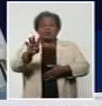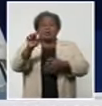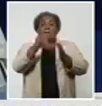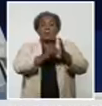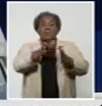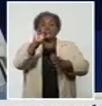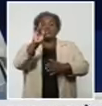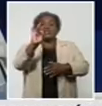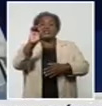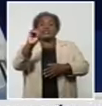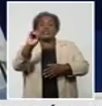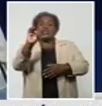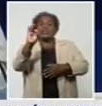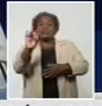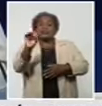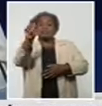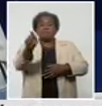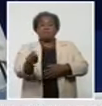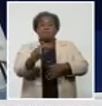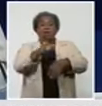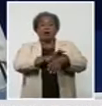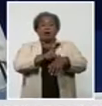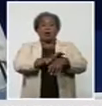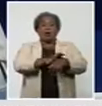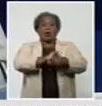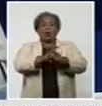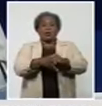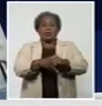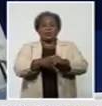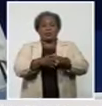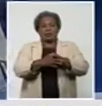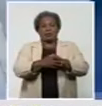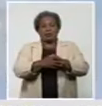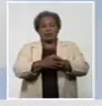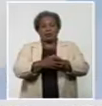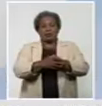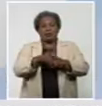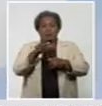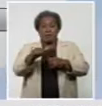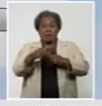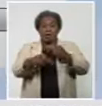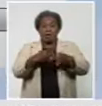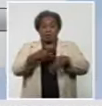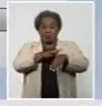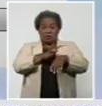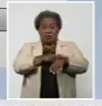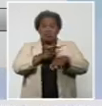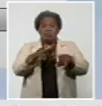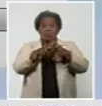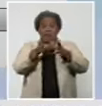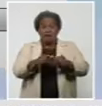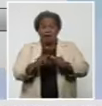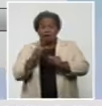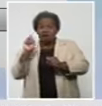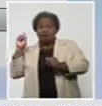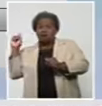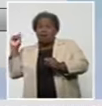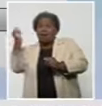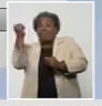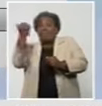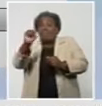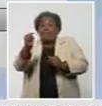144.707 personas con la COVID-19. Eso hace que ya la cifra llegue a 10 millones, o